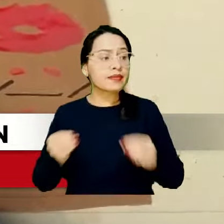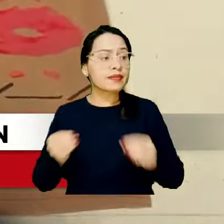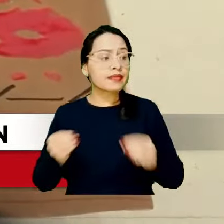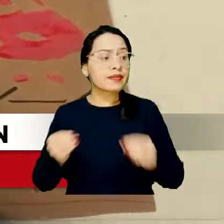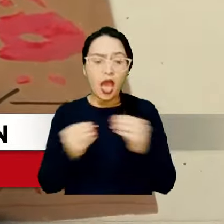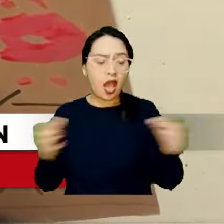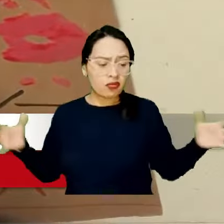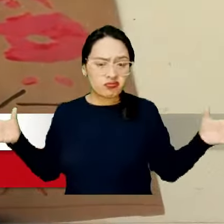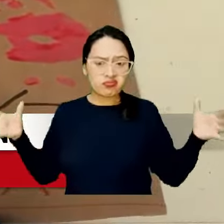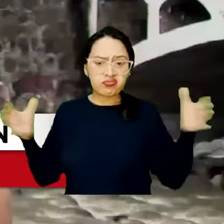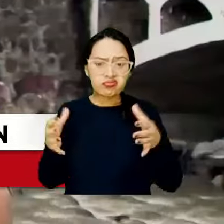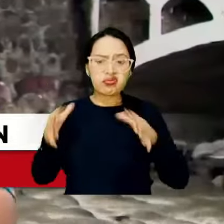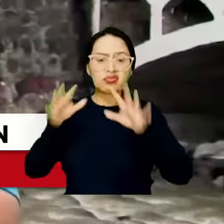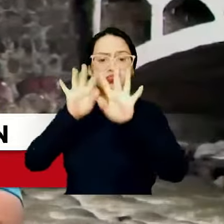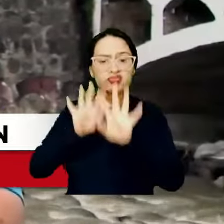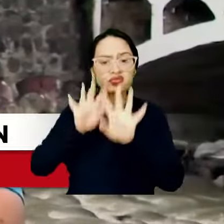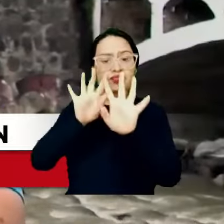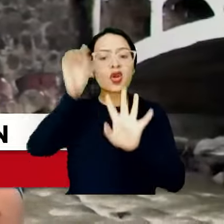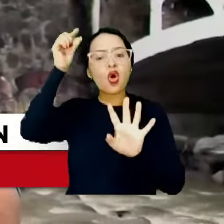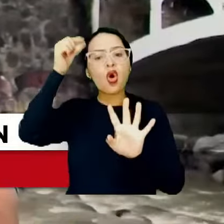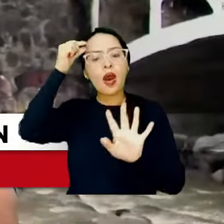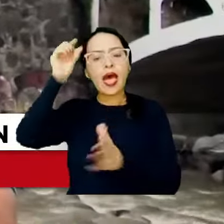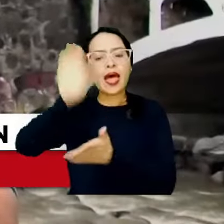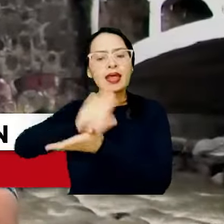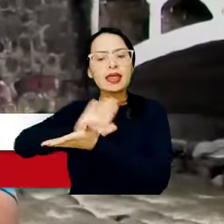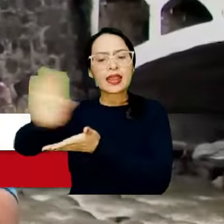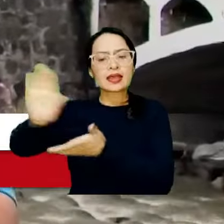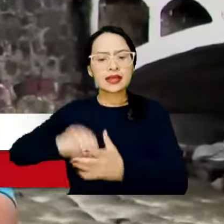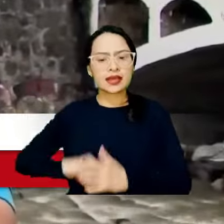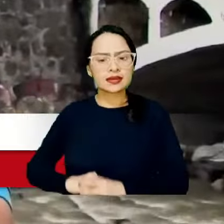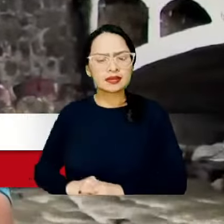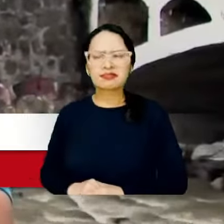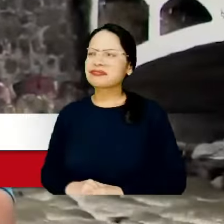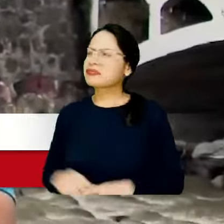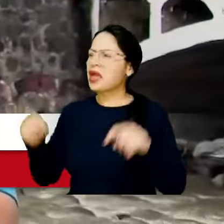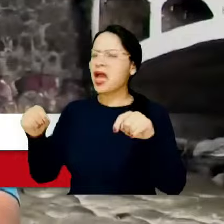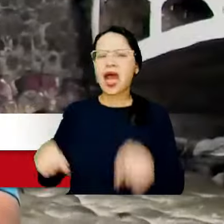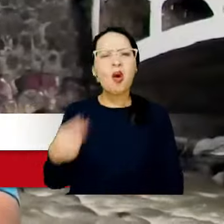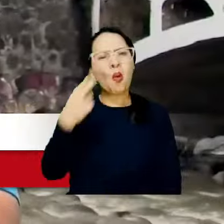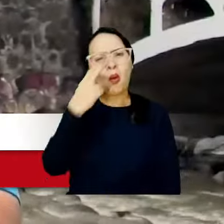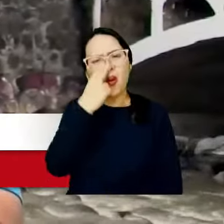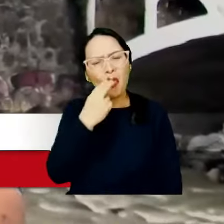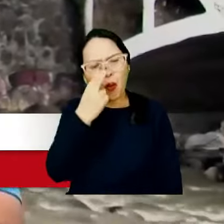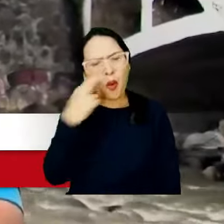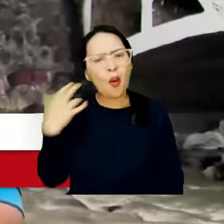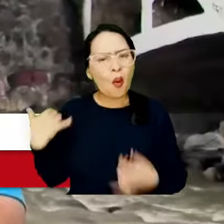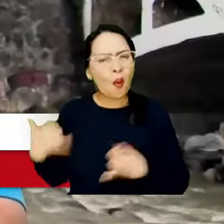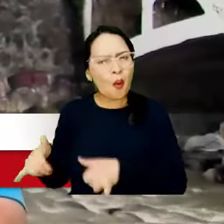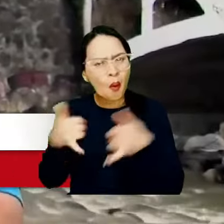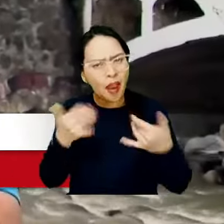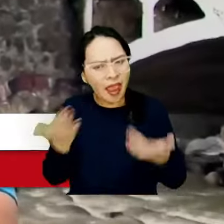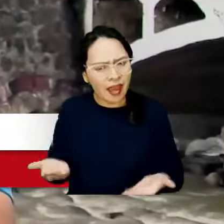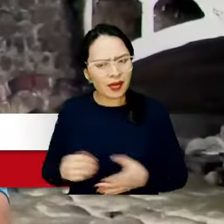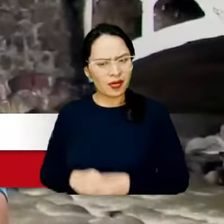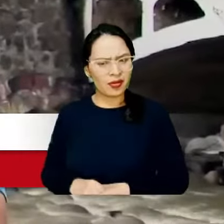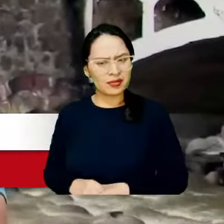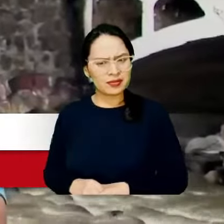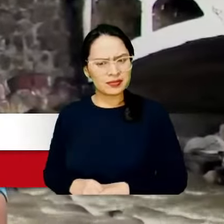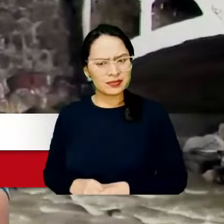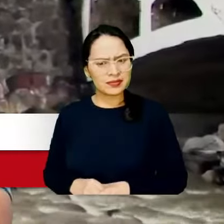rechazo. Porque todo esto es una parodia, una farsa que nos tienen involucrados a todos